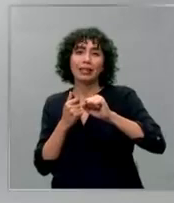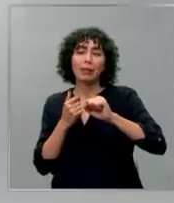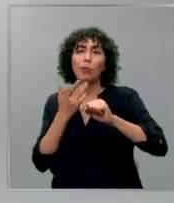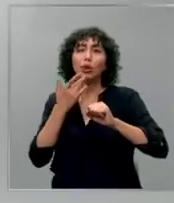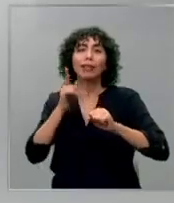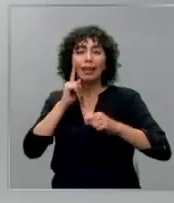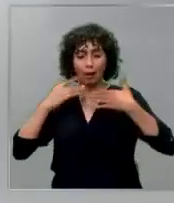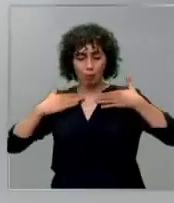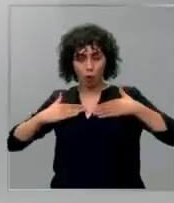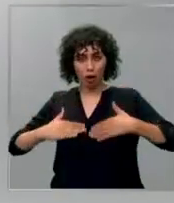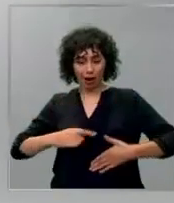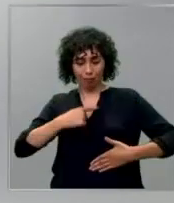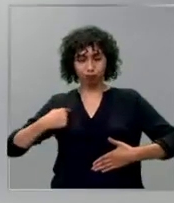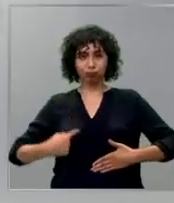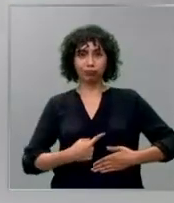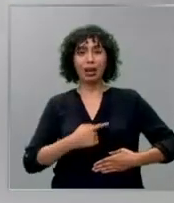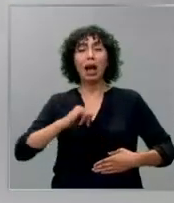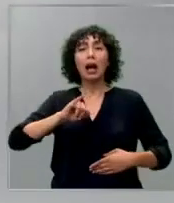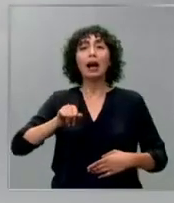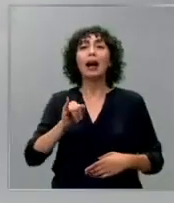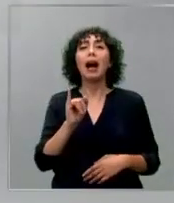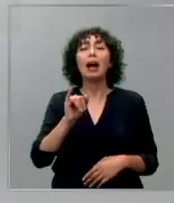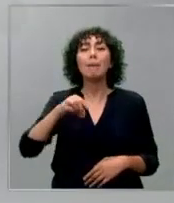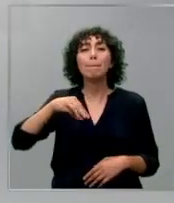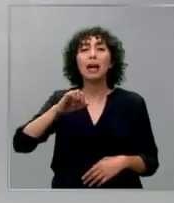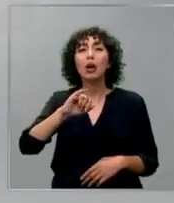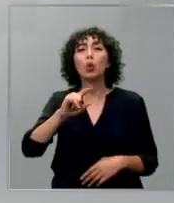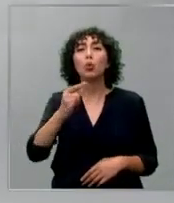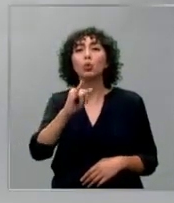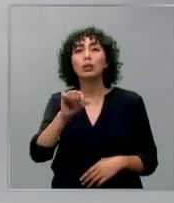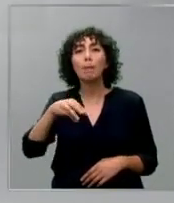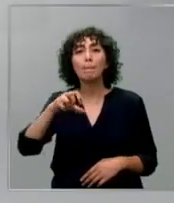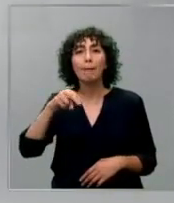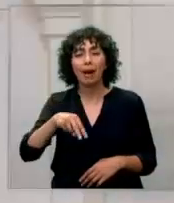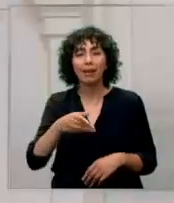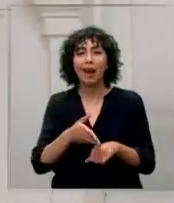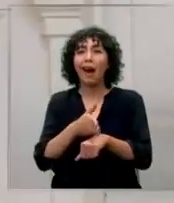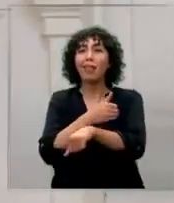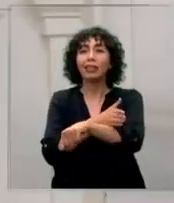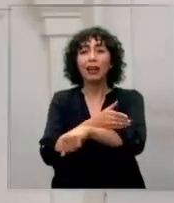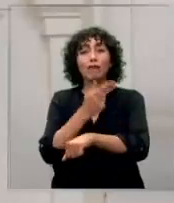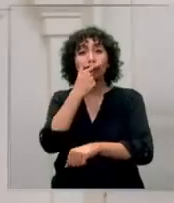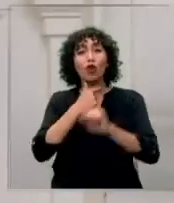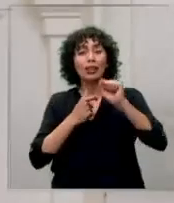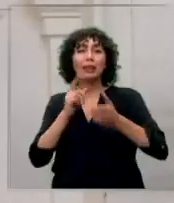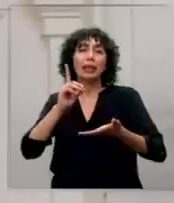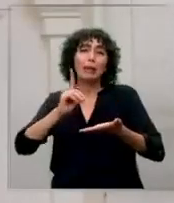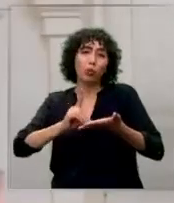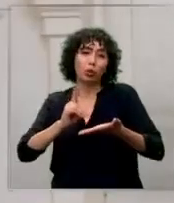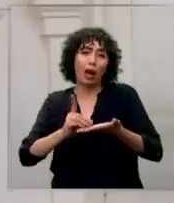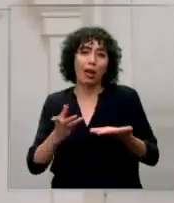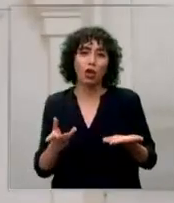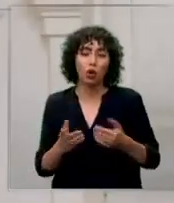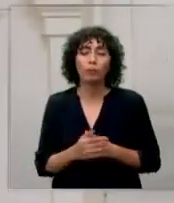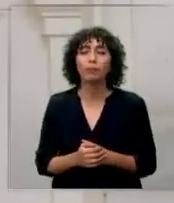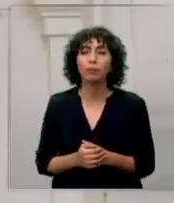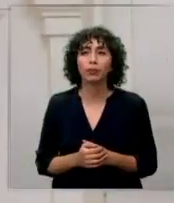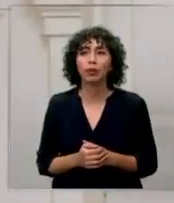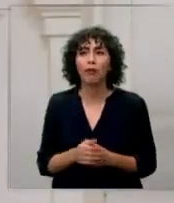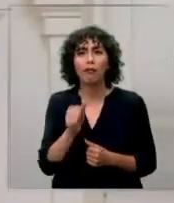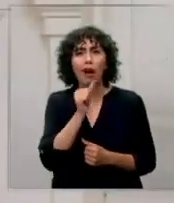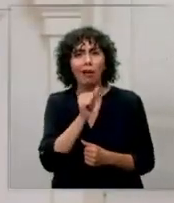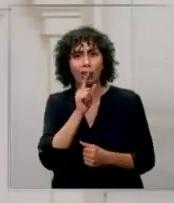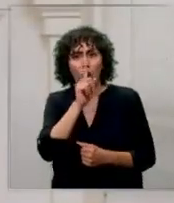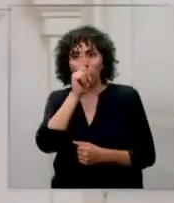una polera con el rostro de Jaime Guzmán cuando el actual presidente era diputado. No estamos acostumbrados en las últimas semanas,